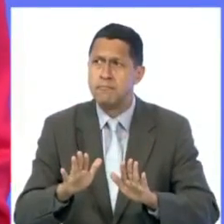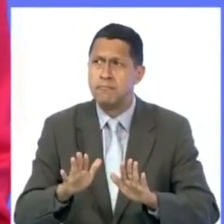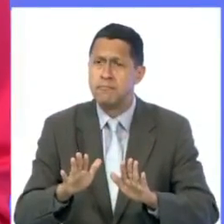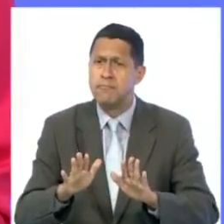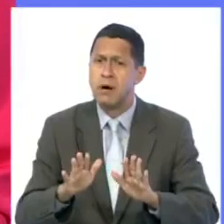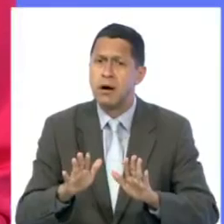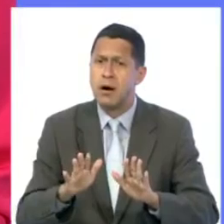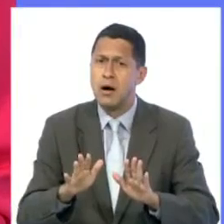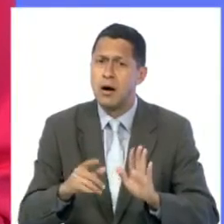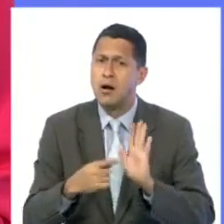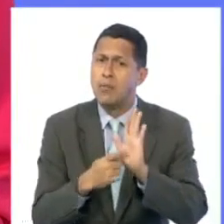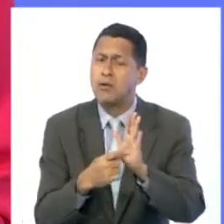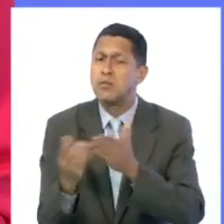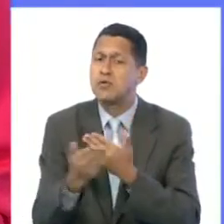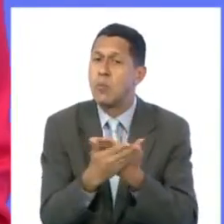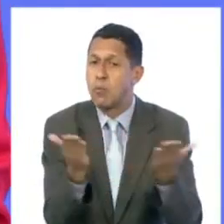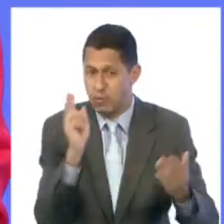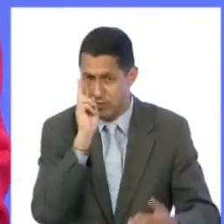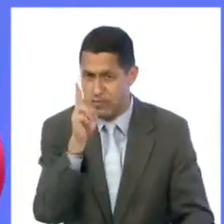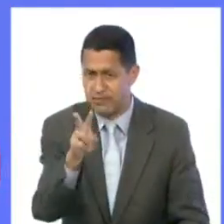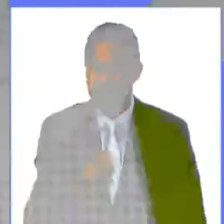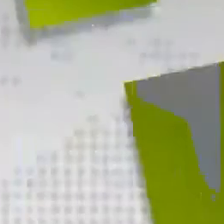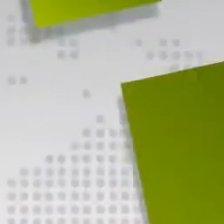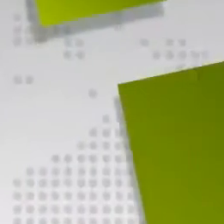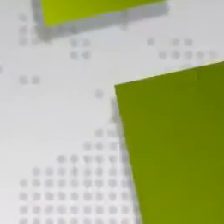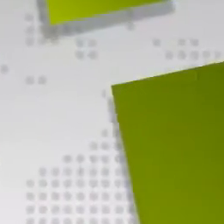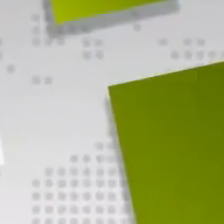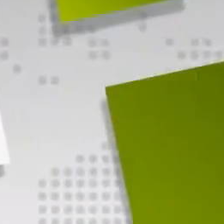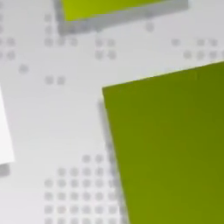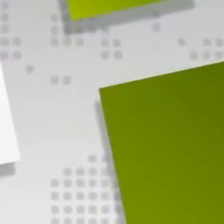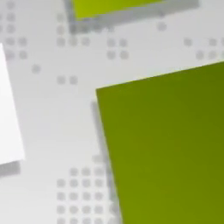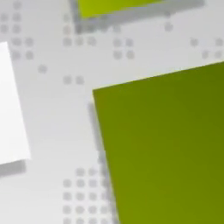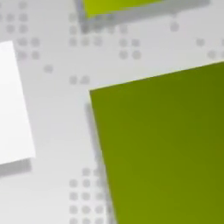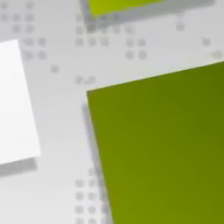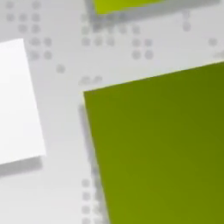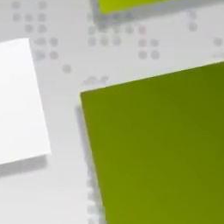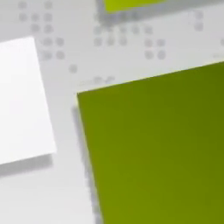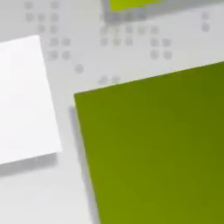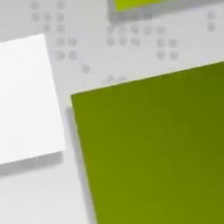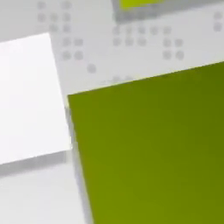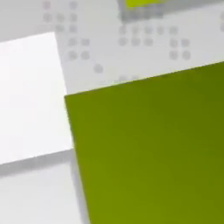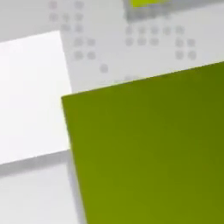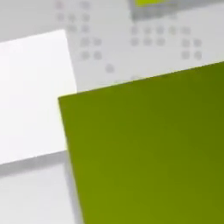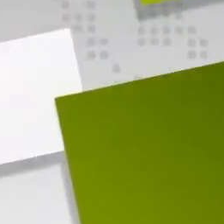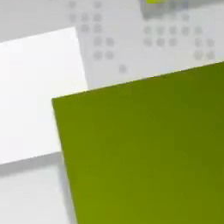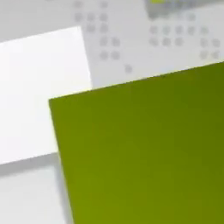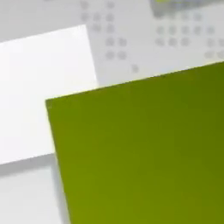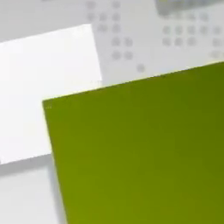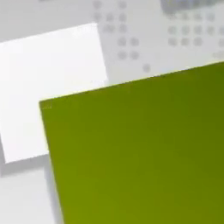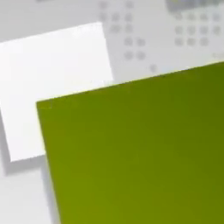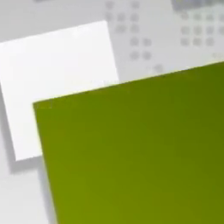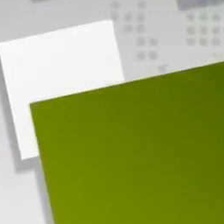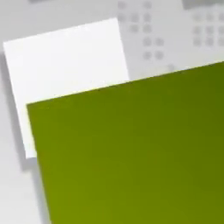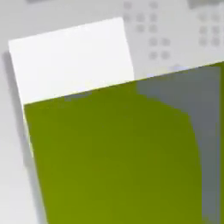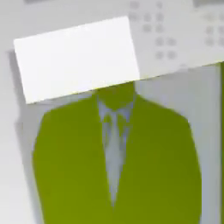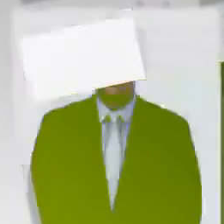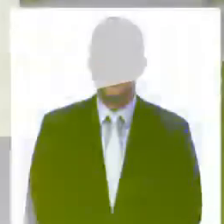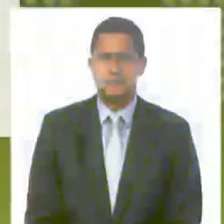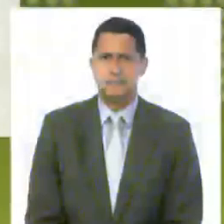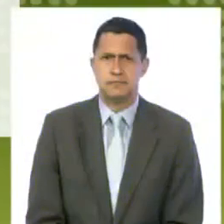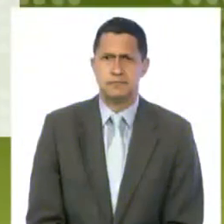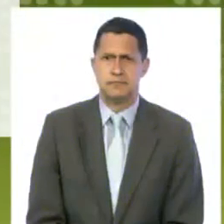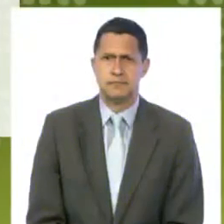papá. Entonces, tienen que los dos llevar un mismo lineamiento, porque si la educación que tú le das a tu hijo es diferente a la que le da el padre, no vamos a tener